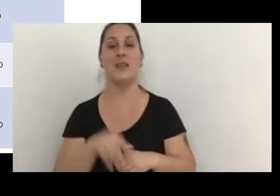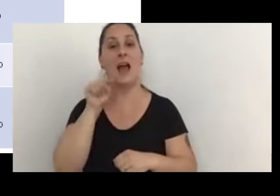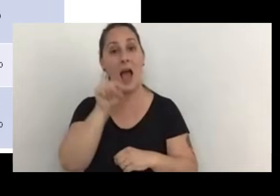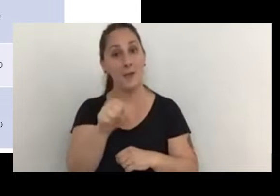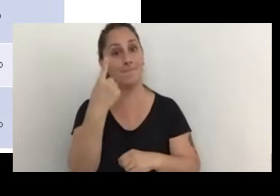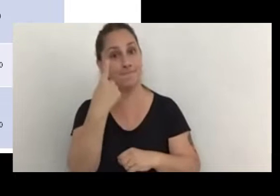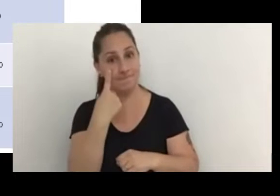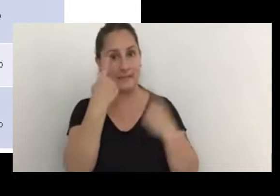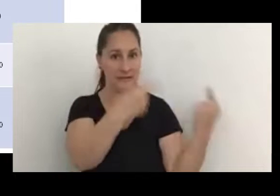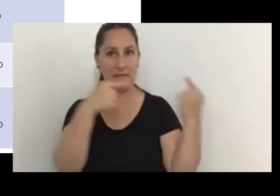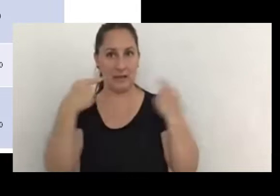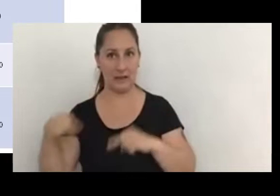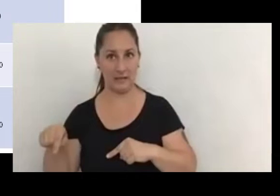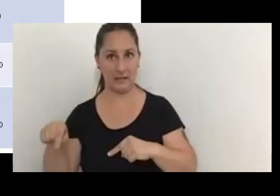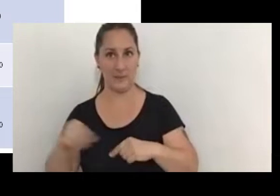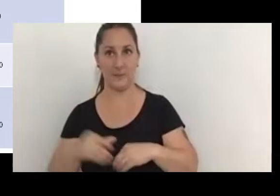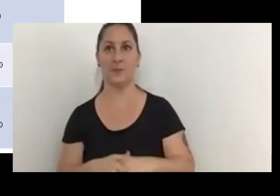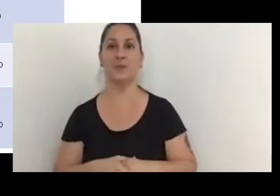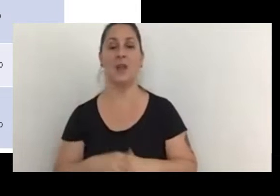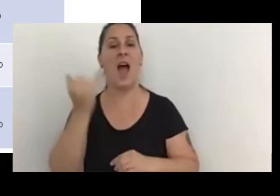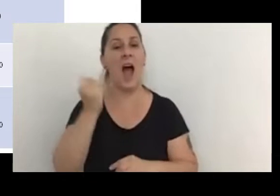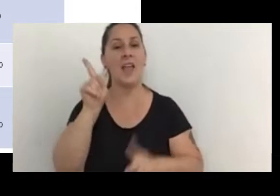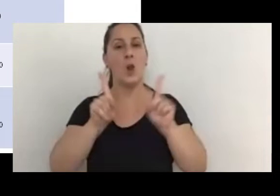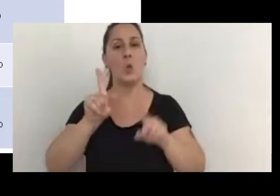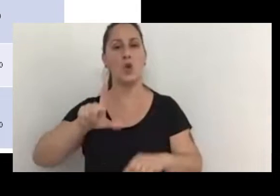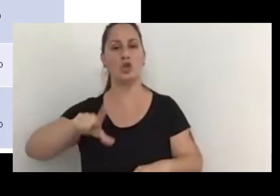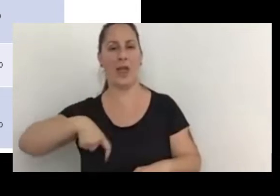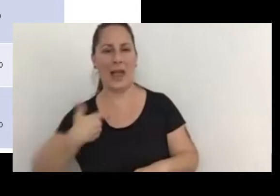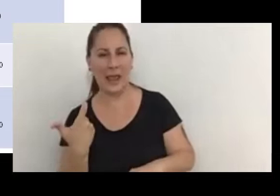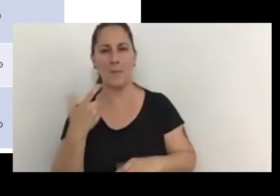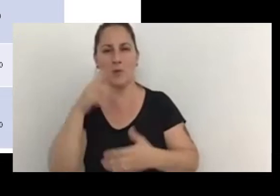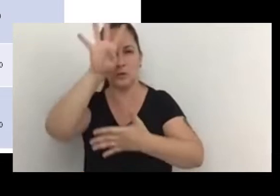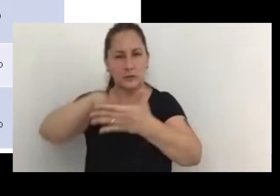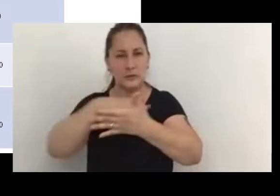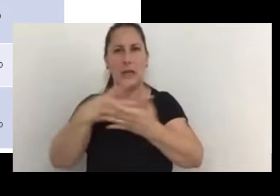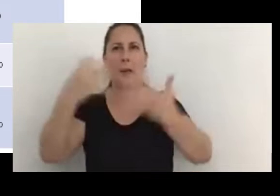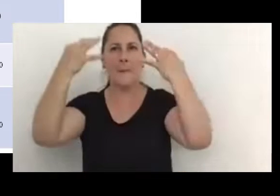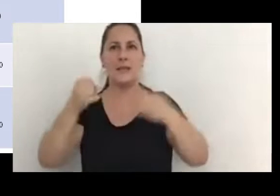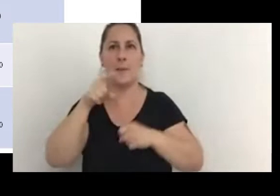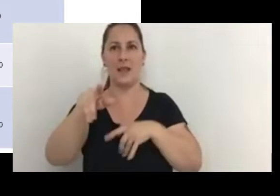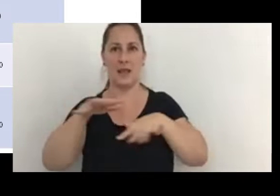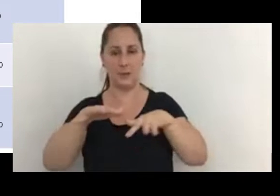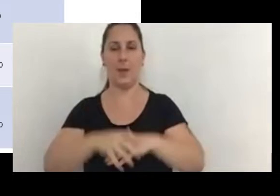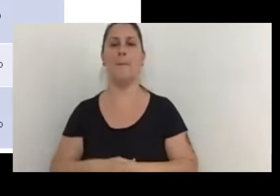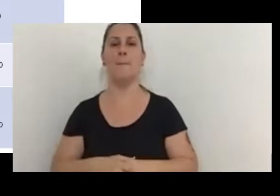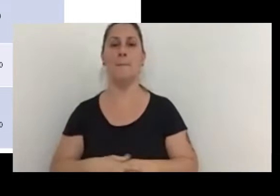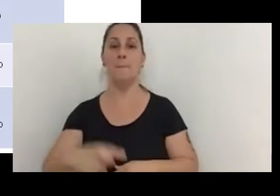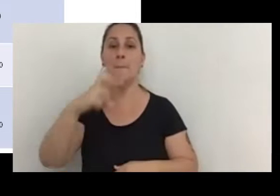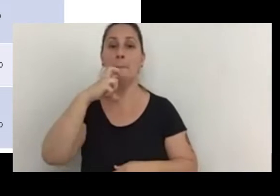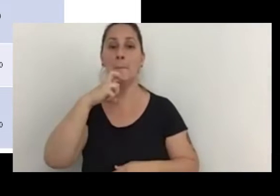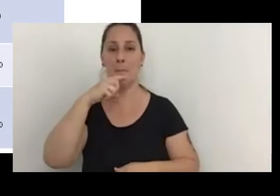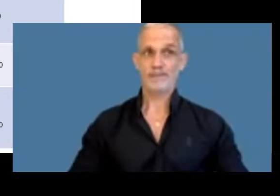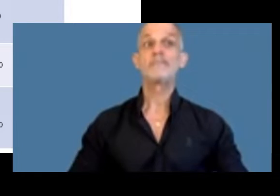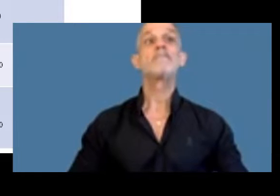hay, digamos, gremios y grillas específicas para esas actividades. Lo planteo porque ha sido una de las